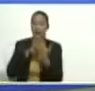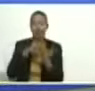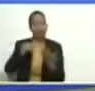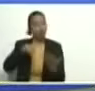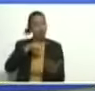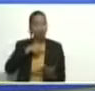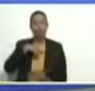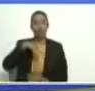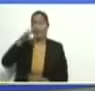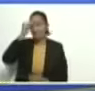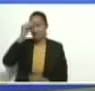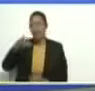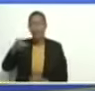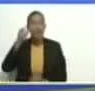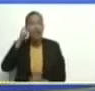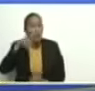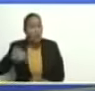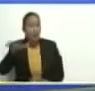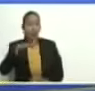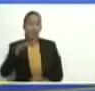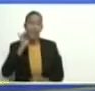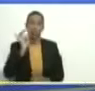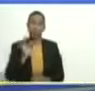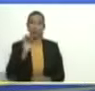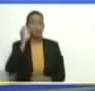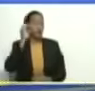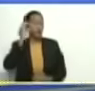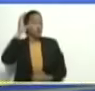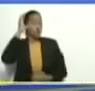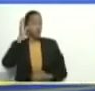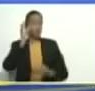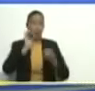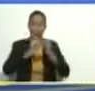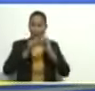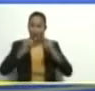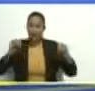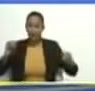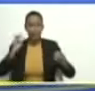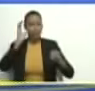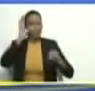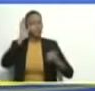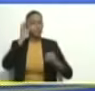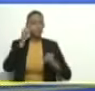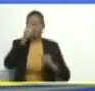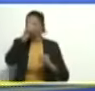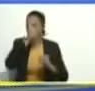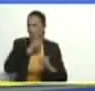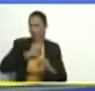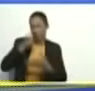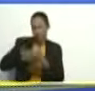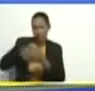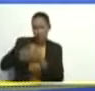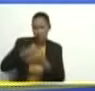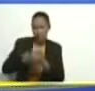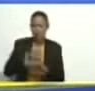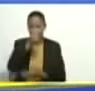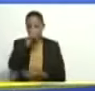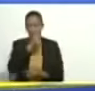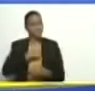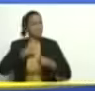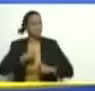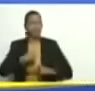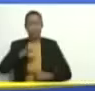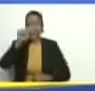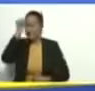pueblo, de su capacidad de organización, su capacidad de resistencia, su capacidad de resiliencia que llaman, y